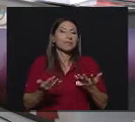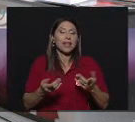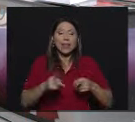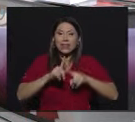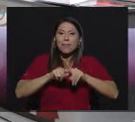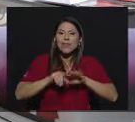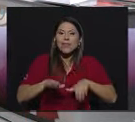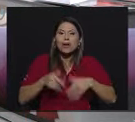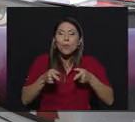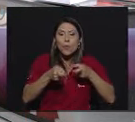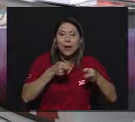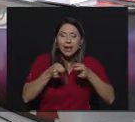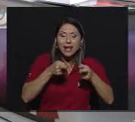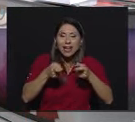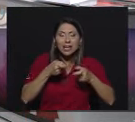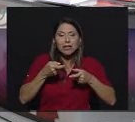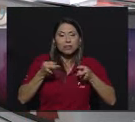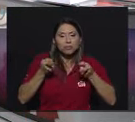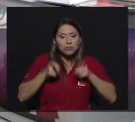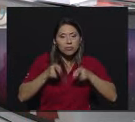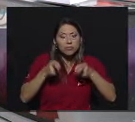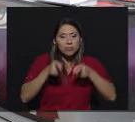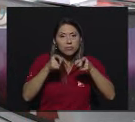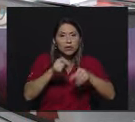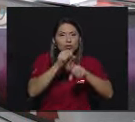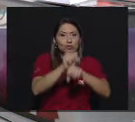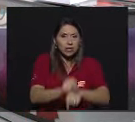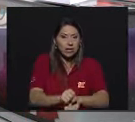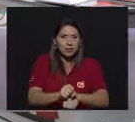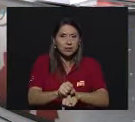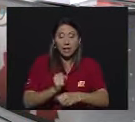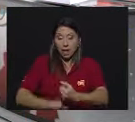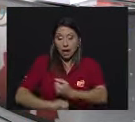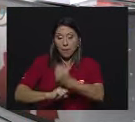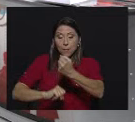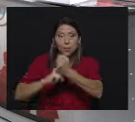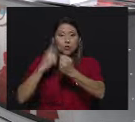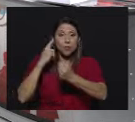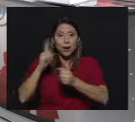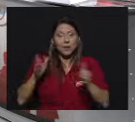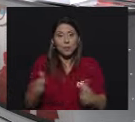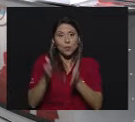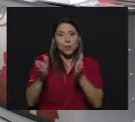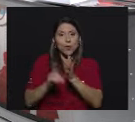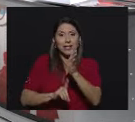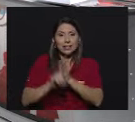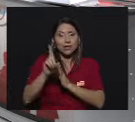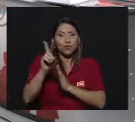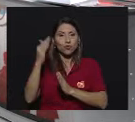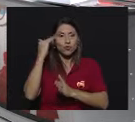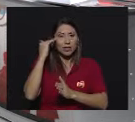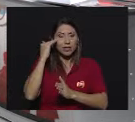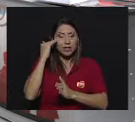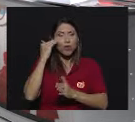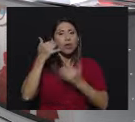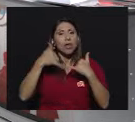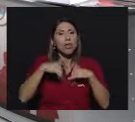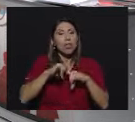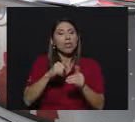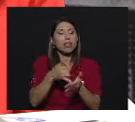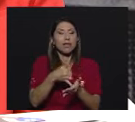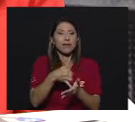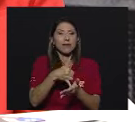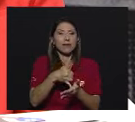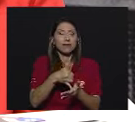las rutinas, el apoyo para promover desarrollo cognitivo, siguen siendo muy débiles. Y ahí hay un